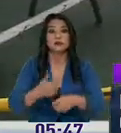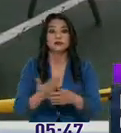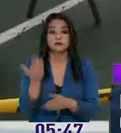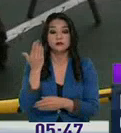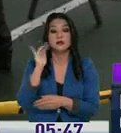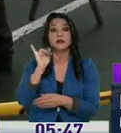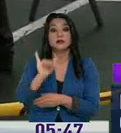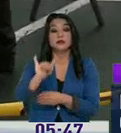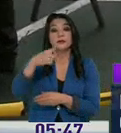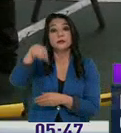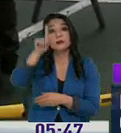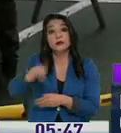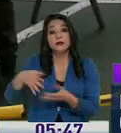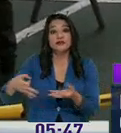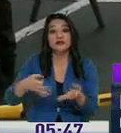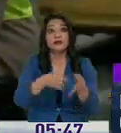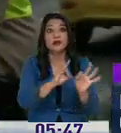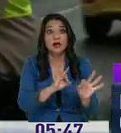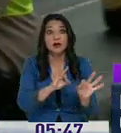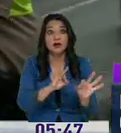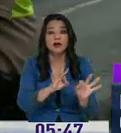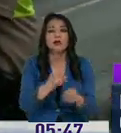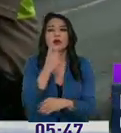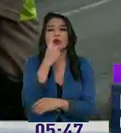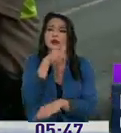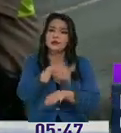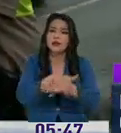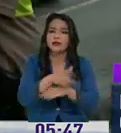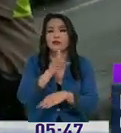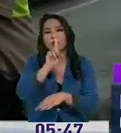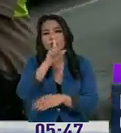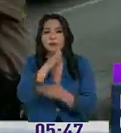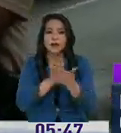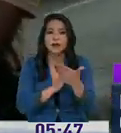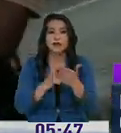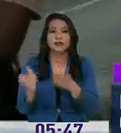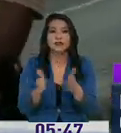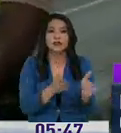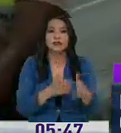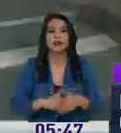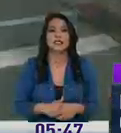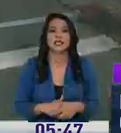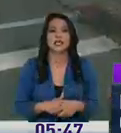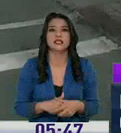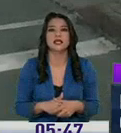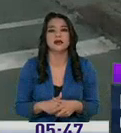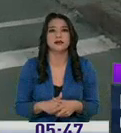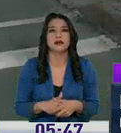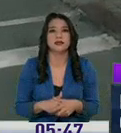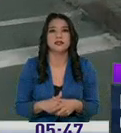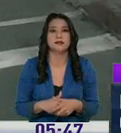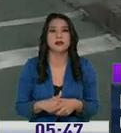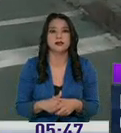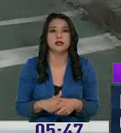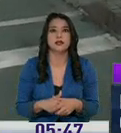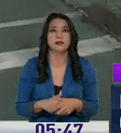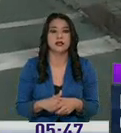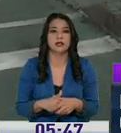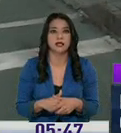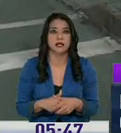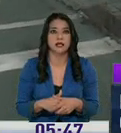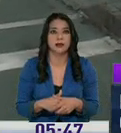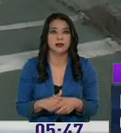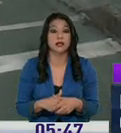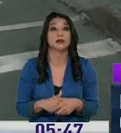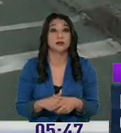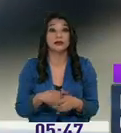febrero aproximadamente a las 13 horas con 30 minutos unos individuos intentaron presuntamente robarle la cartera a una